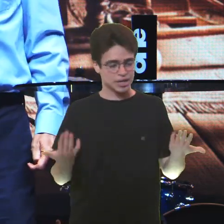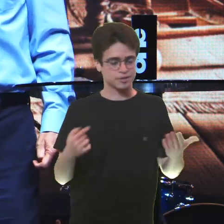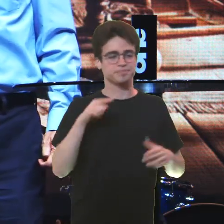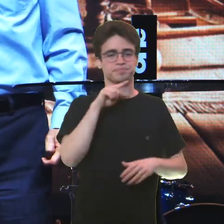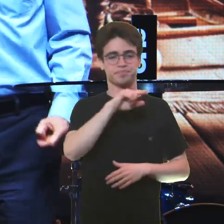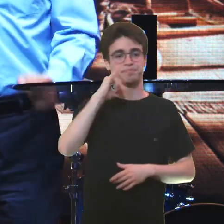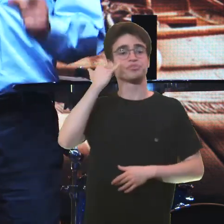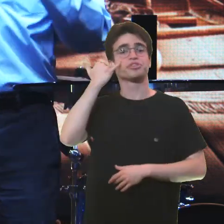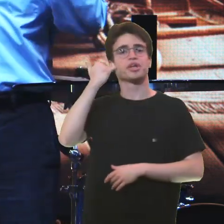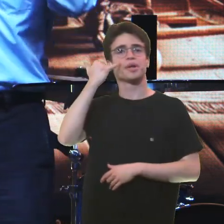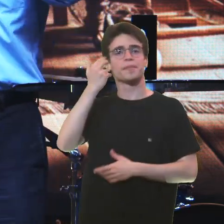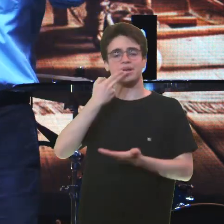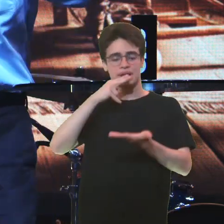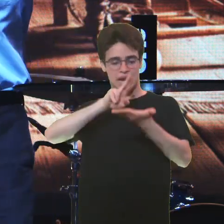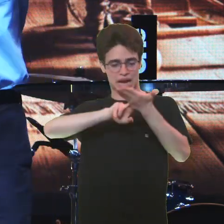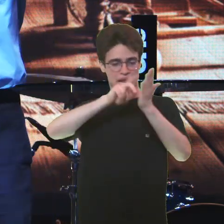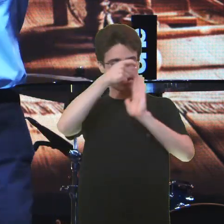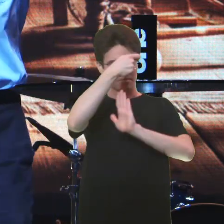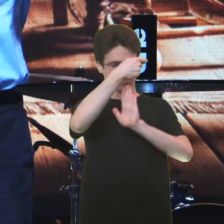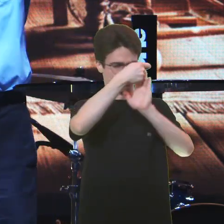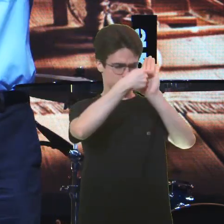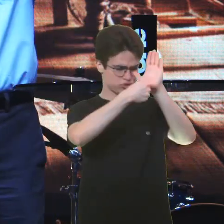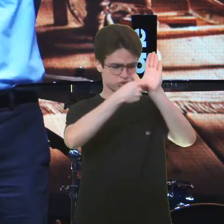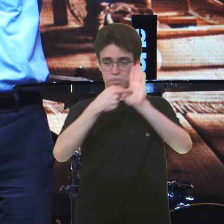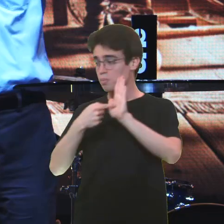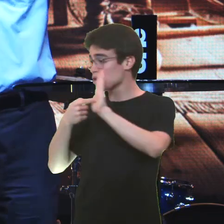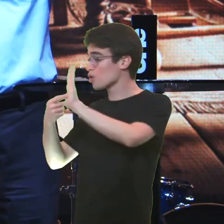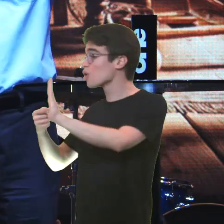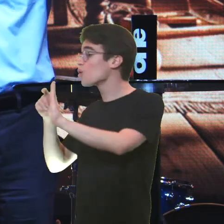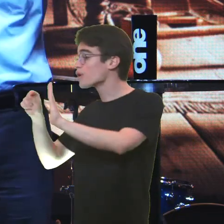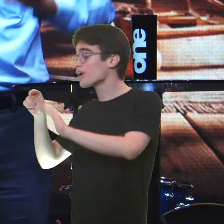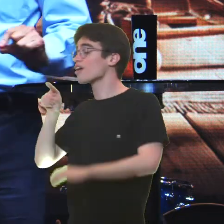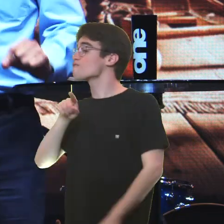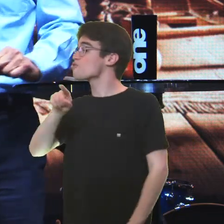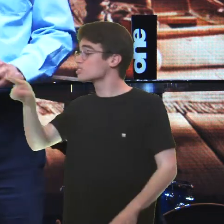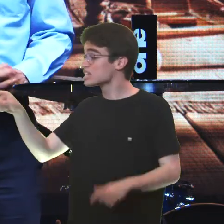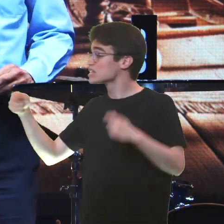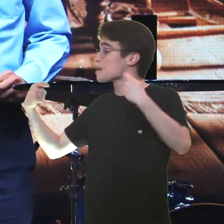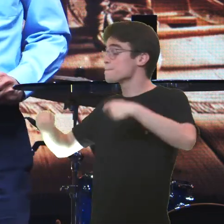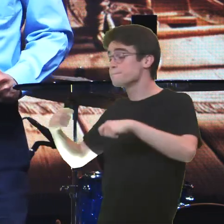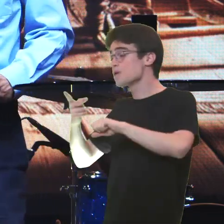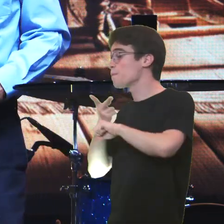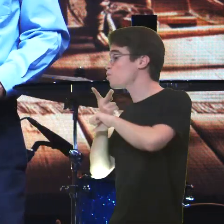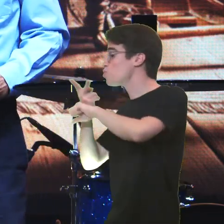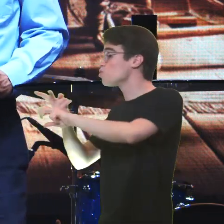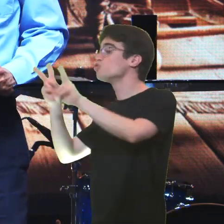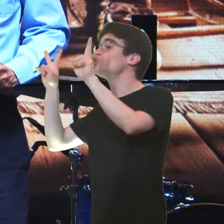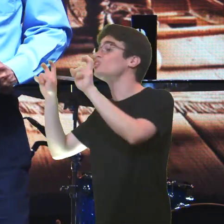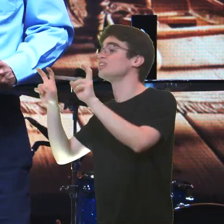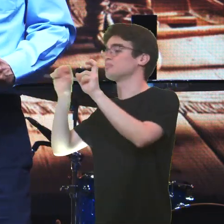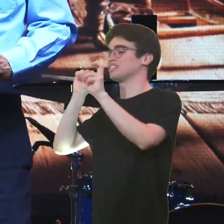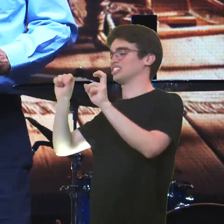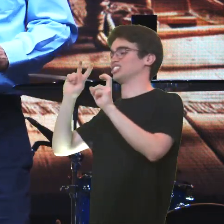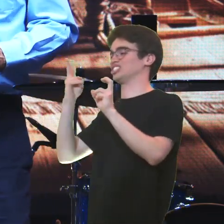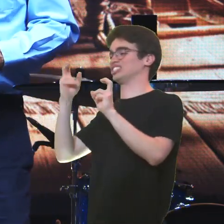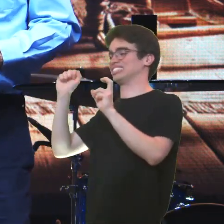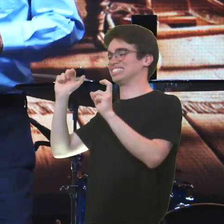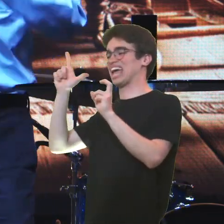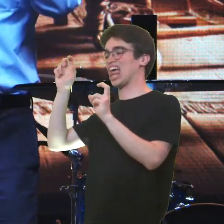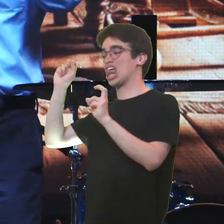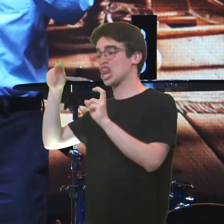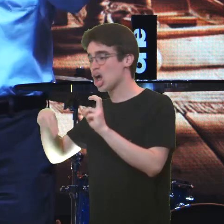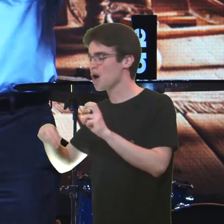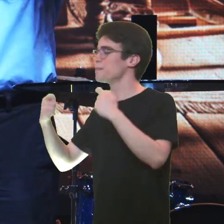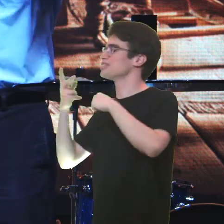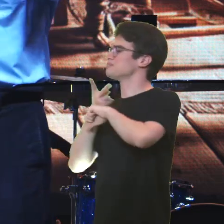de Jeremias les decía que deberían procurar el shalom de la ciudad. dizia que eles deviam procurar o shalom da cidade.